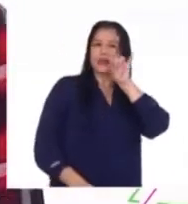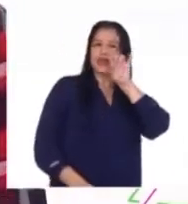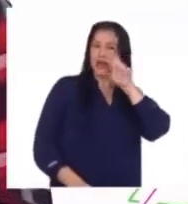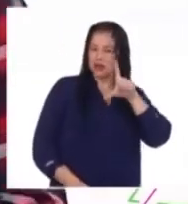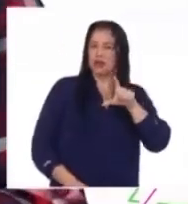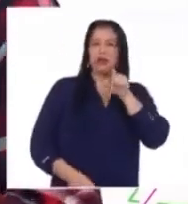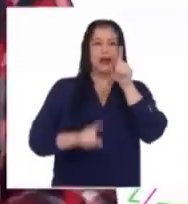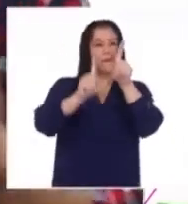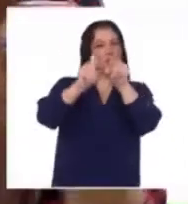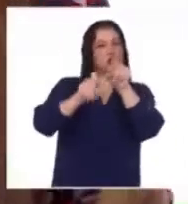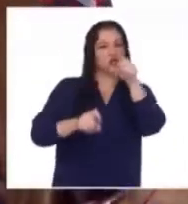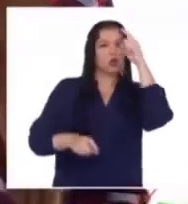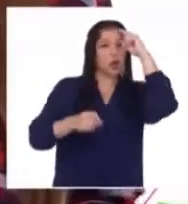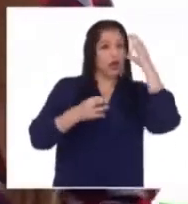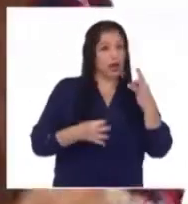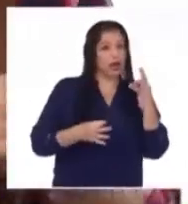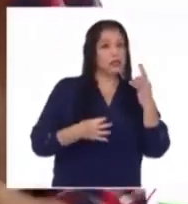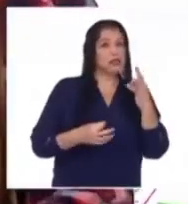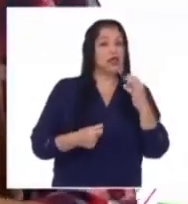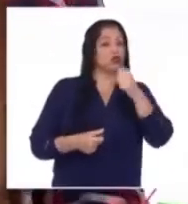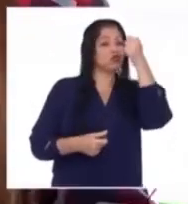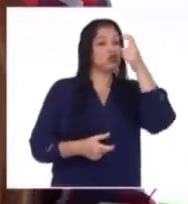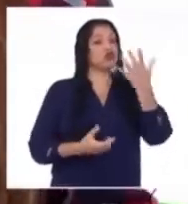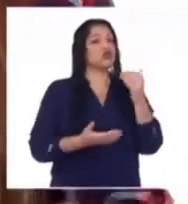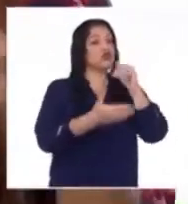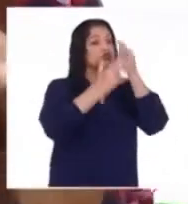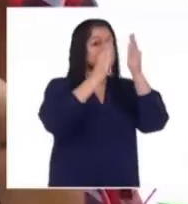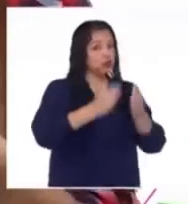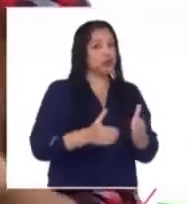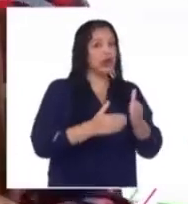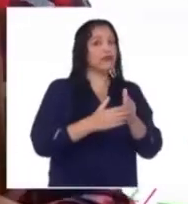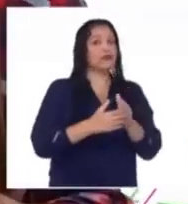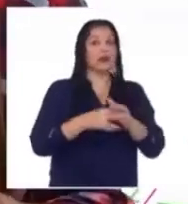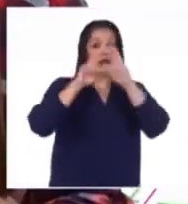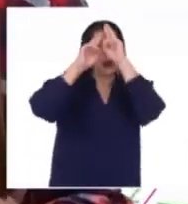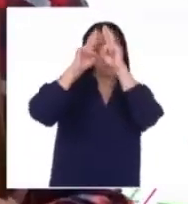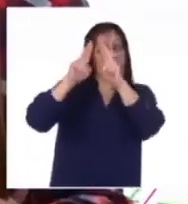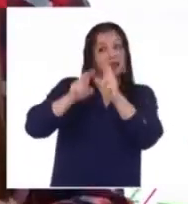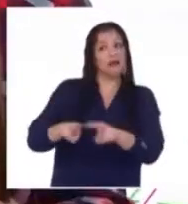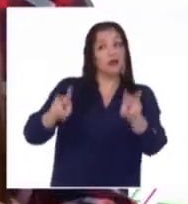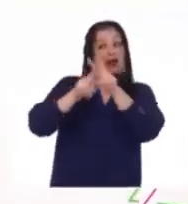¿Crees que los otros estudiantes respetaron y valoraron a Miguel o lo discriminaron?